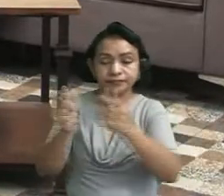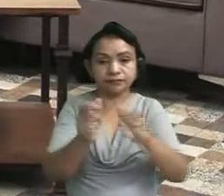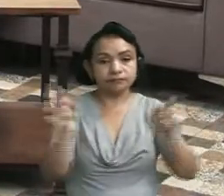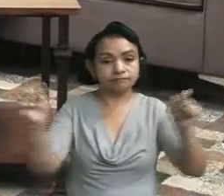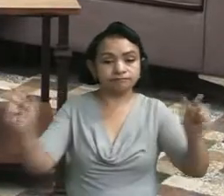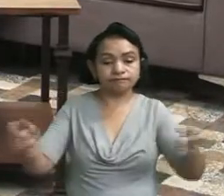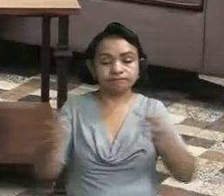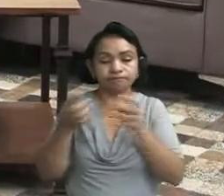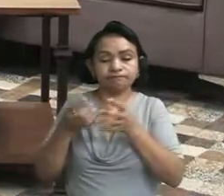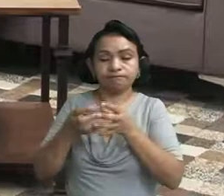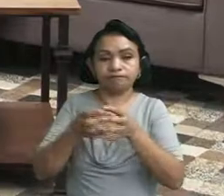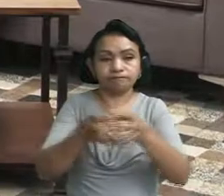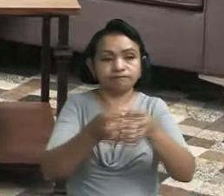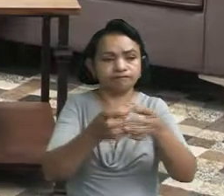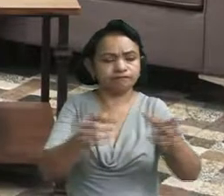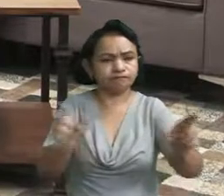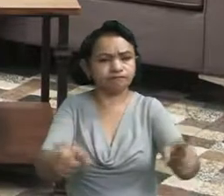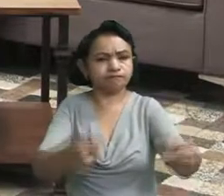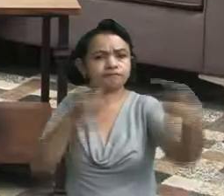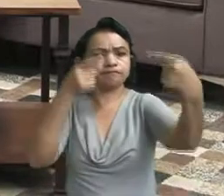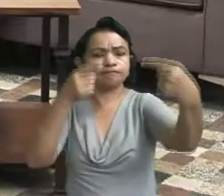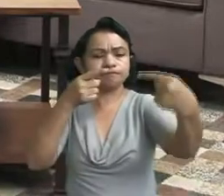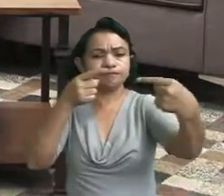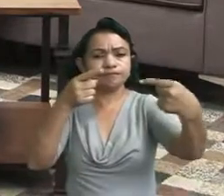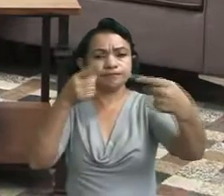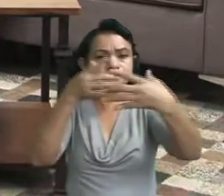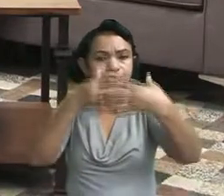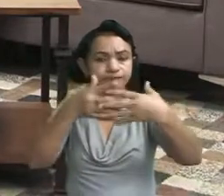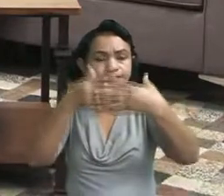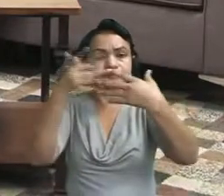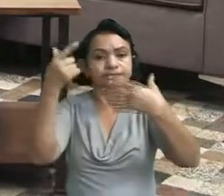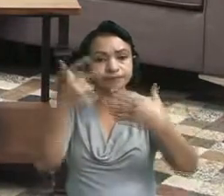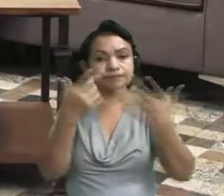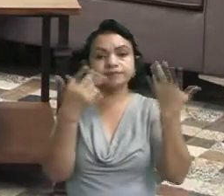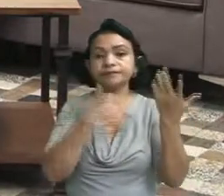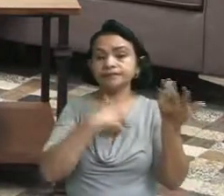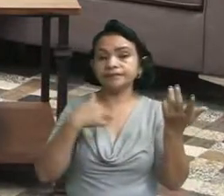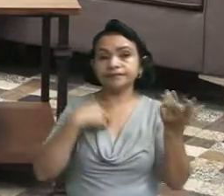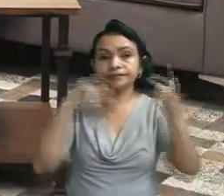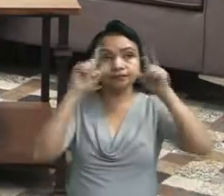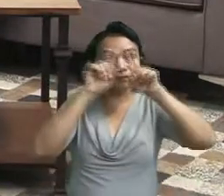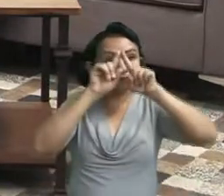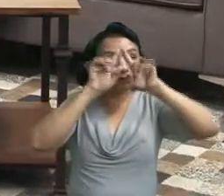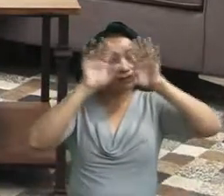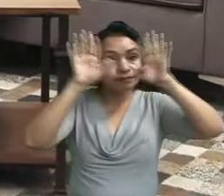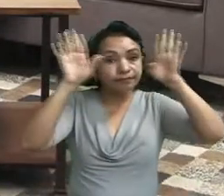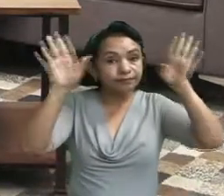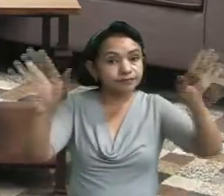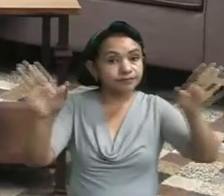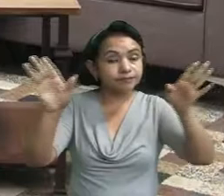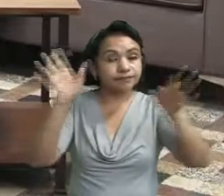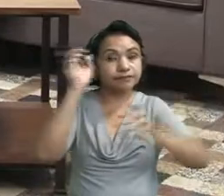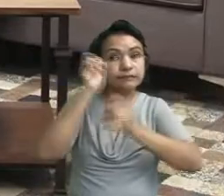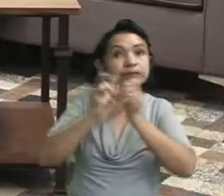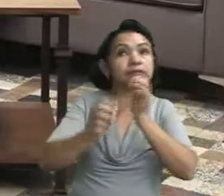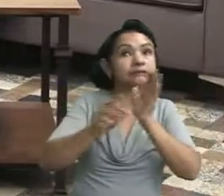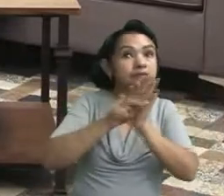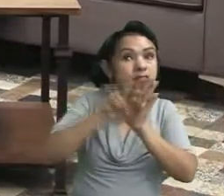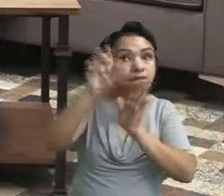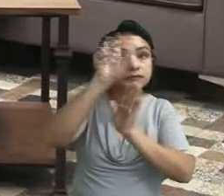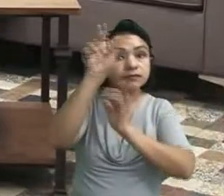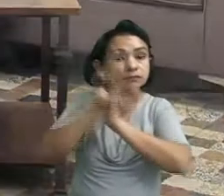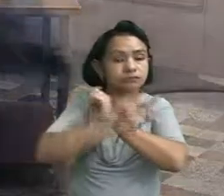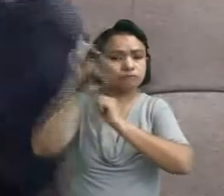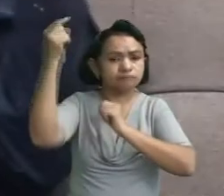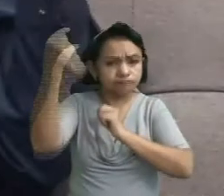enfrentar a la intervención filibustera. Y a partir de ahí, ¿verdad?, teniendo claro el peligro de la intervención extranjera, que implicaba